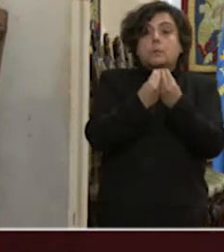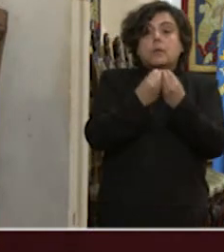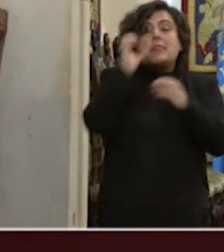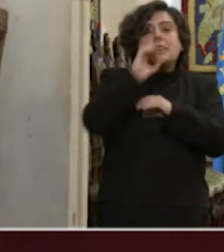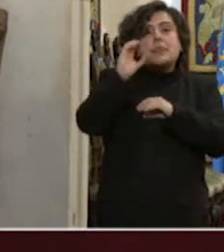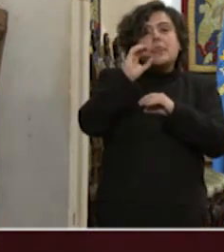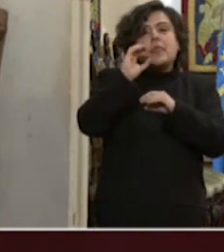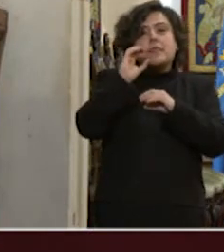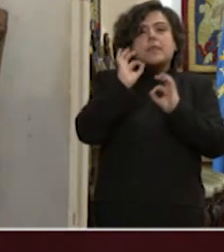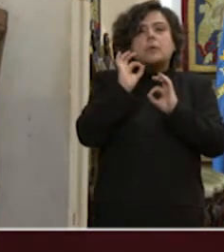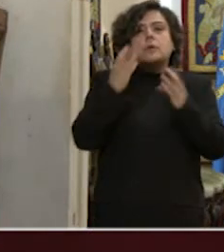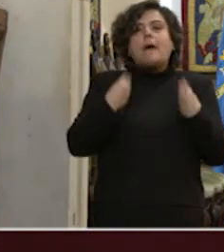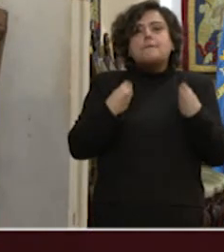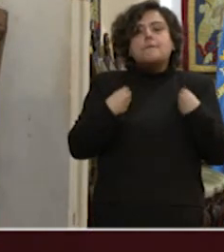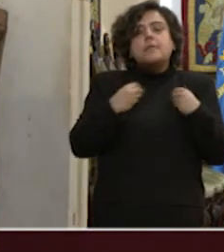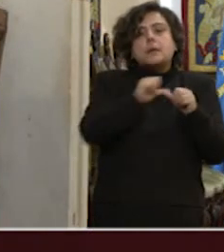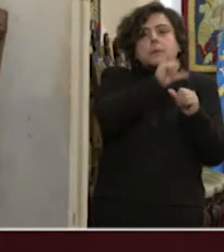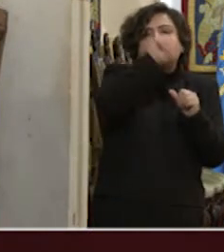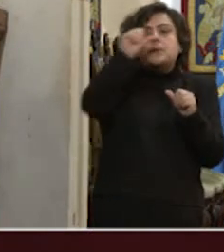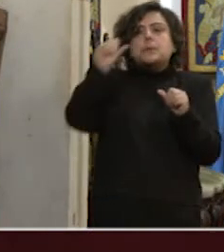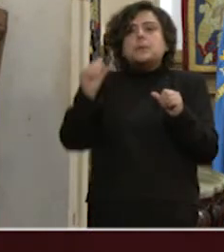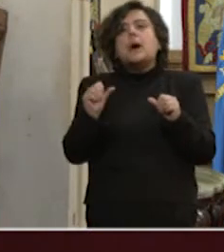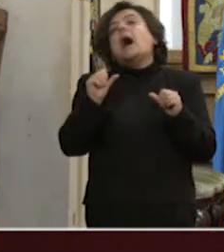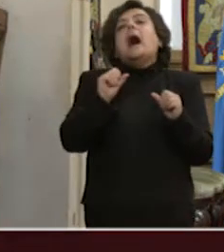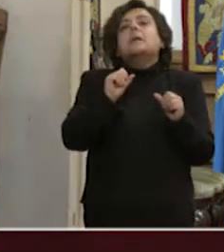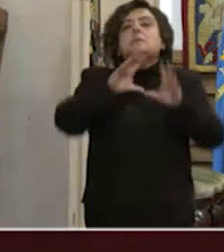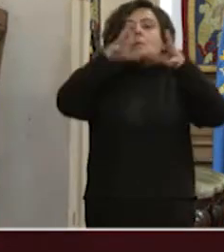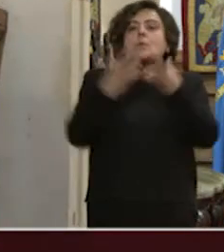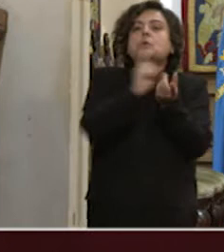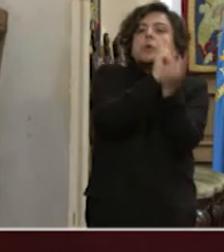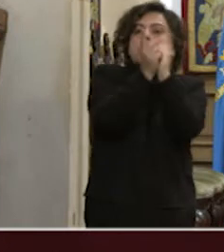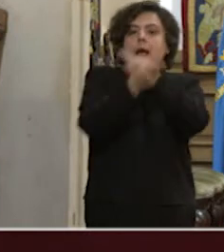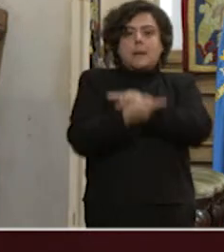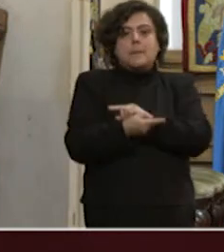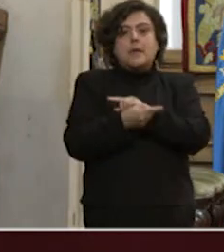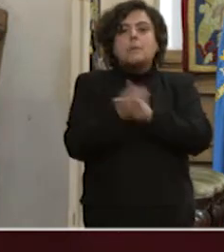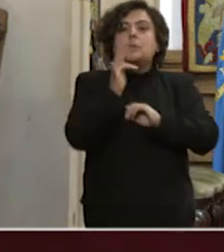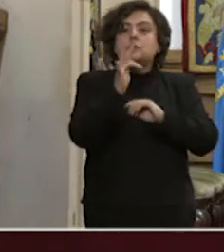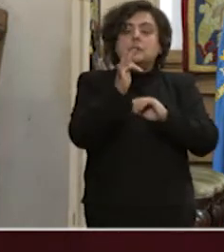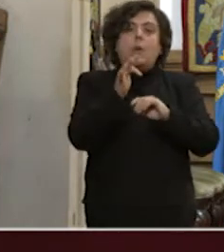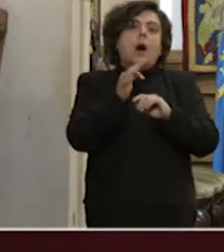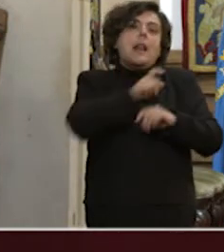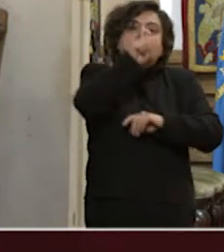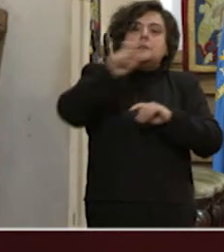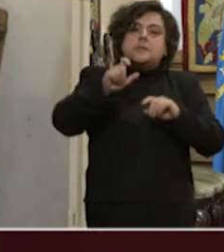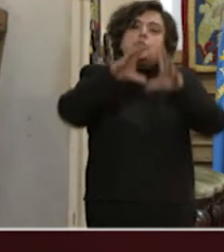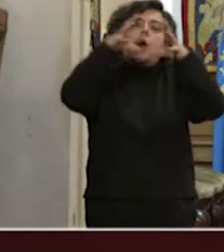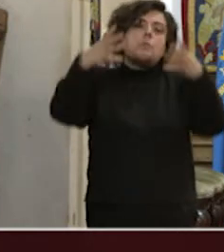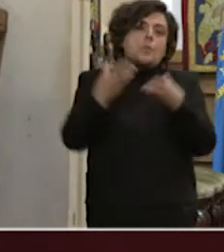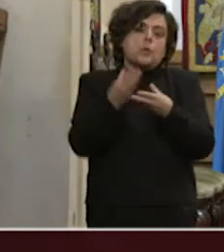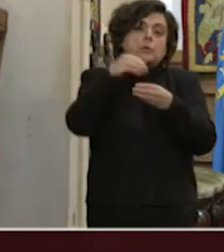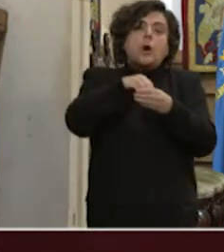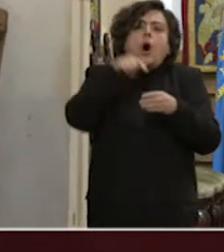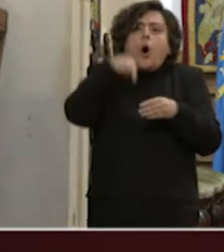dedicar toda una vida a la enorme tarea de transformar el mundo en beneficio del conjunto de la población mundial,